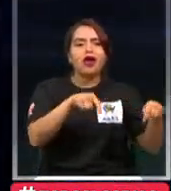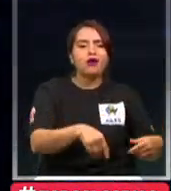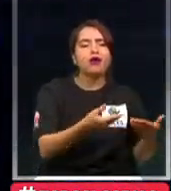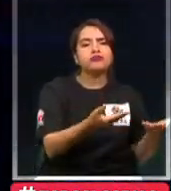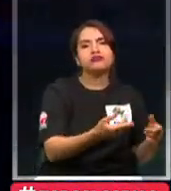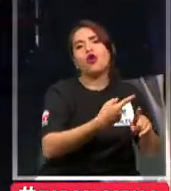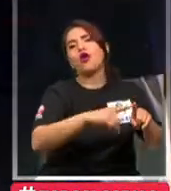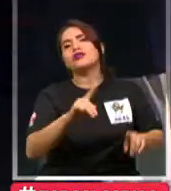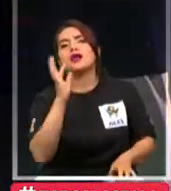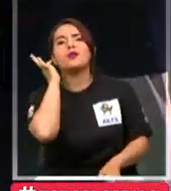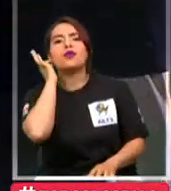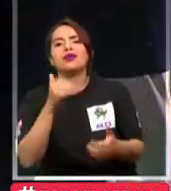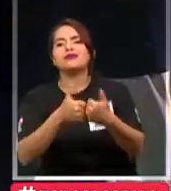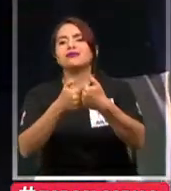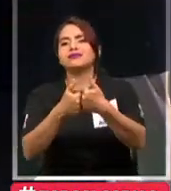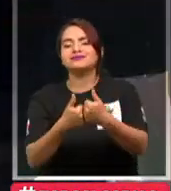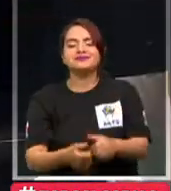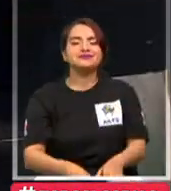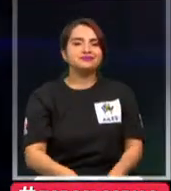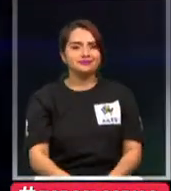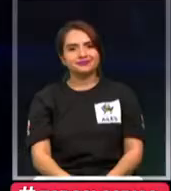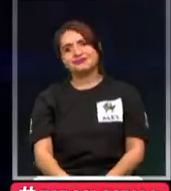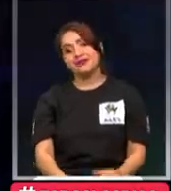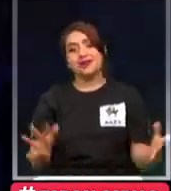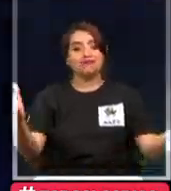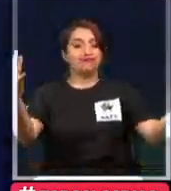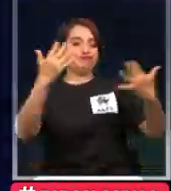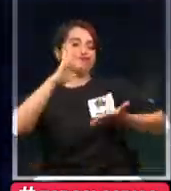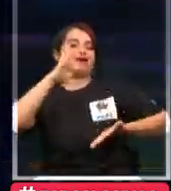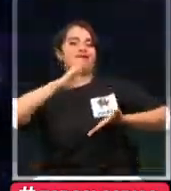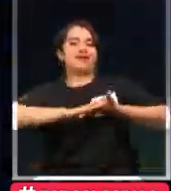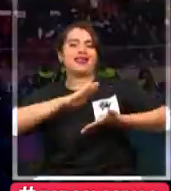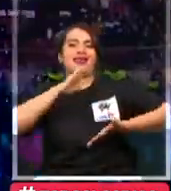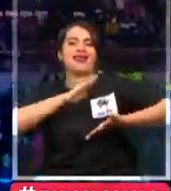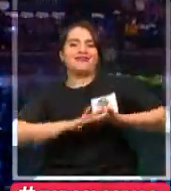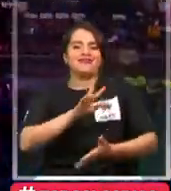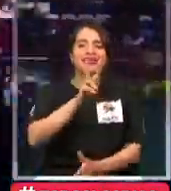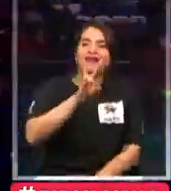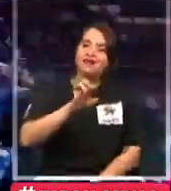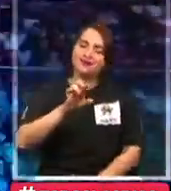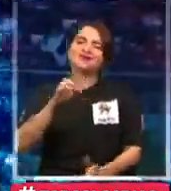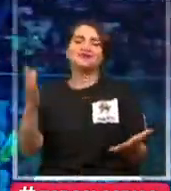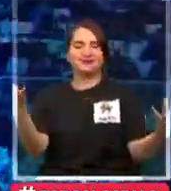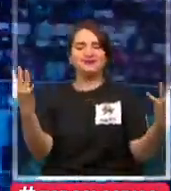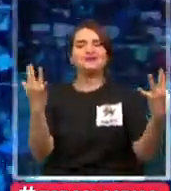una, mañana otra. Me la voy a llevar a todas pa' mi IP, mi IP.